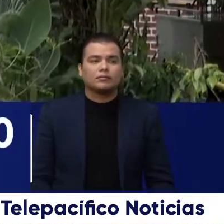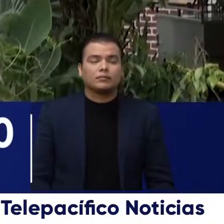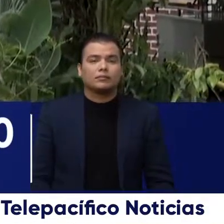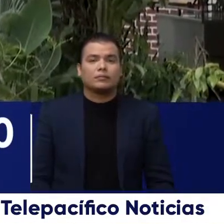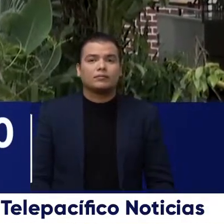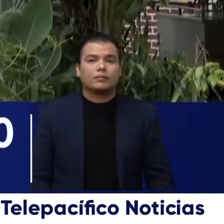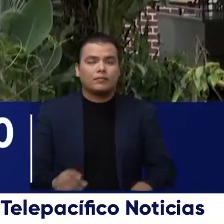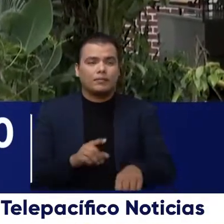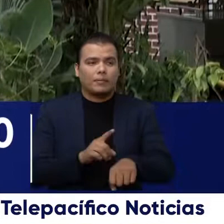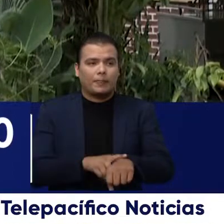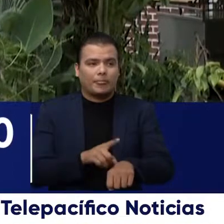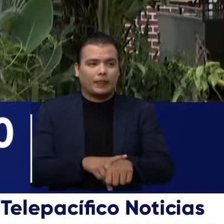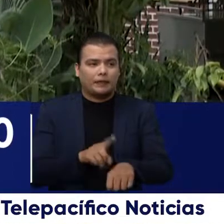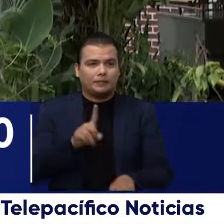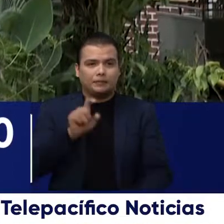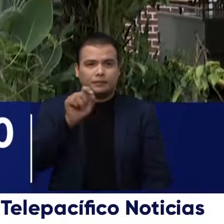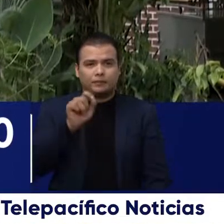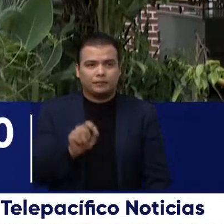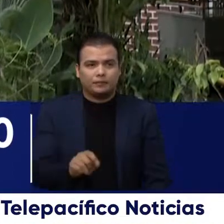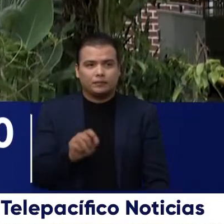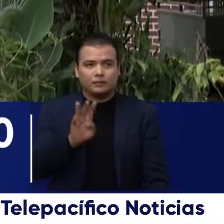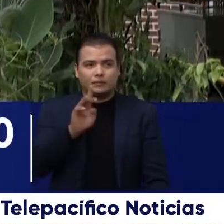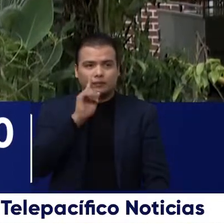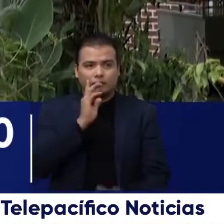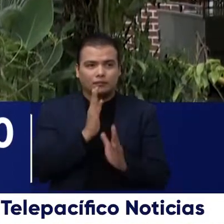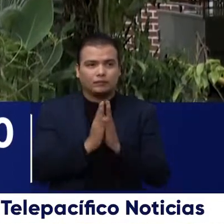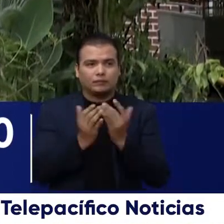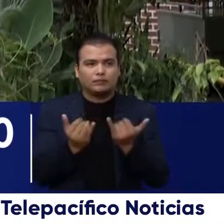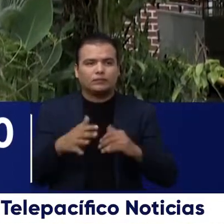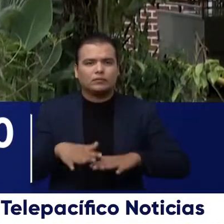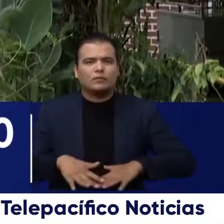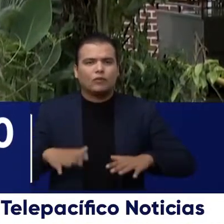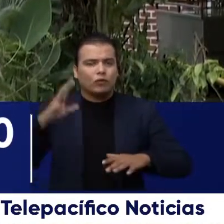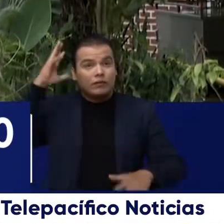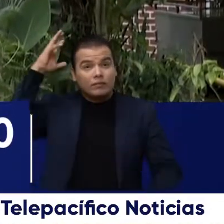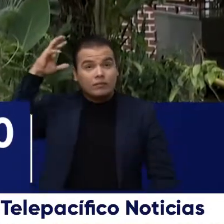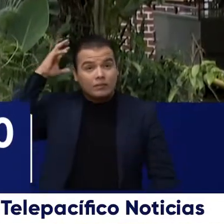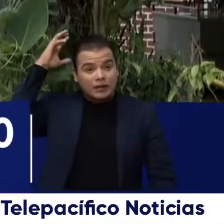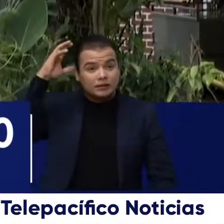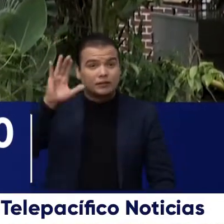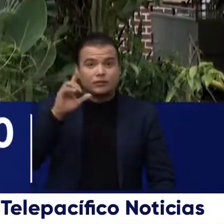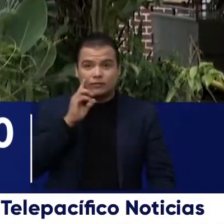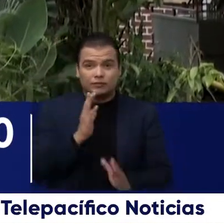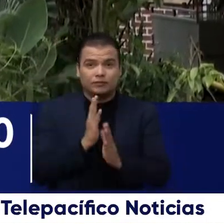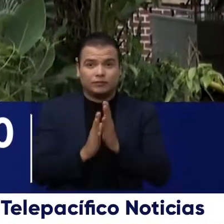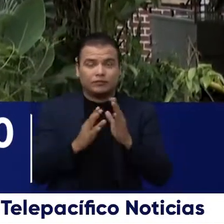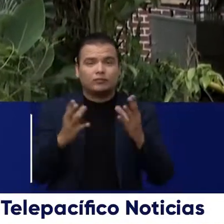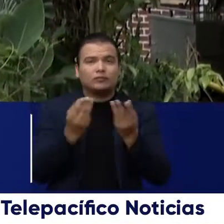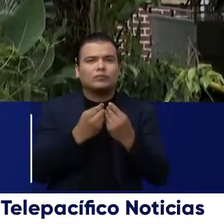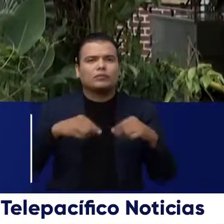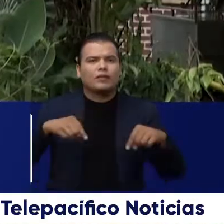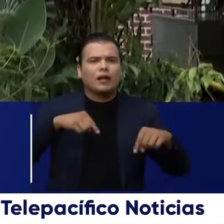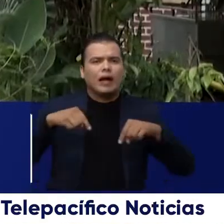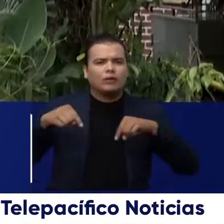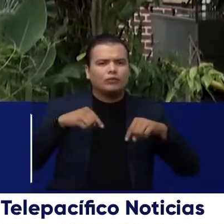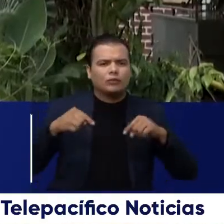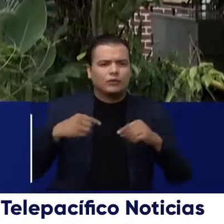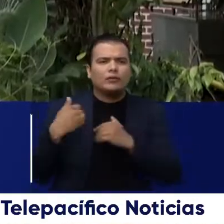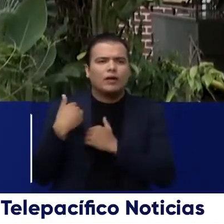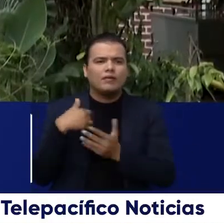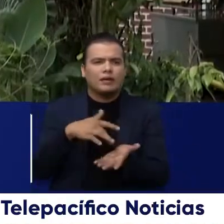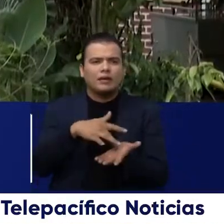Estefanía, 1:04 de la tarde, y estamos aquí en el sector de Pance porque las autoridades esta mañana, los organismos de